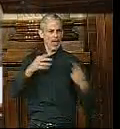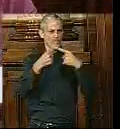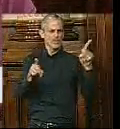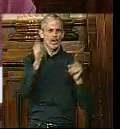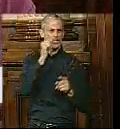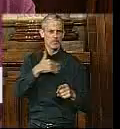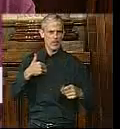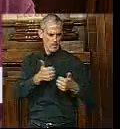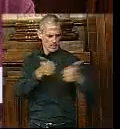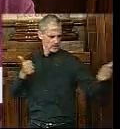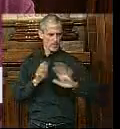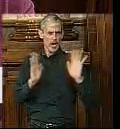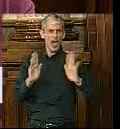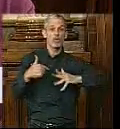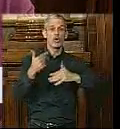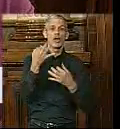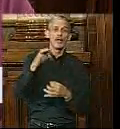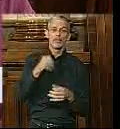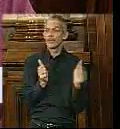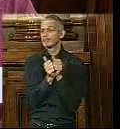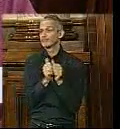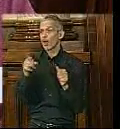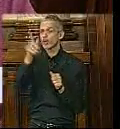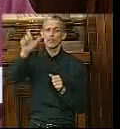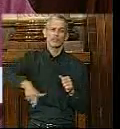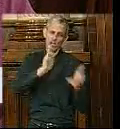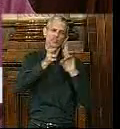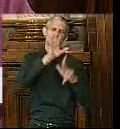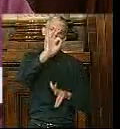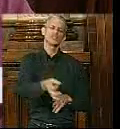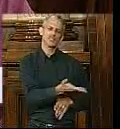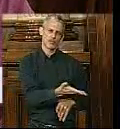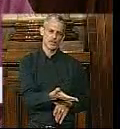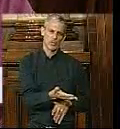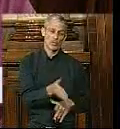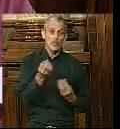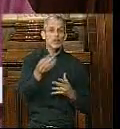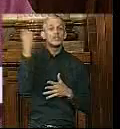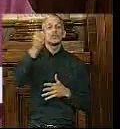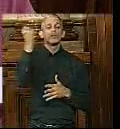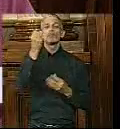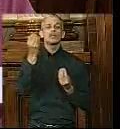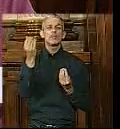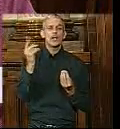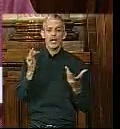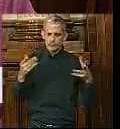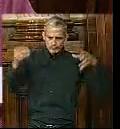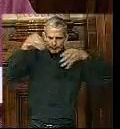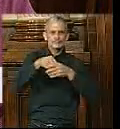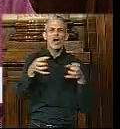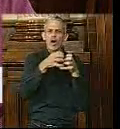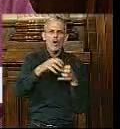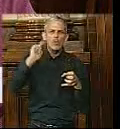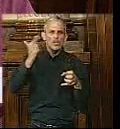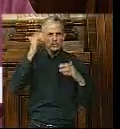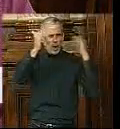que no lo pueden hablar si no es con otra persona que sabe la lengua de señas, digamos. Por eso es tan importante el involucramiento de la comunidad